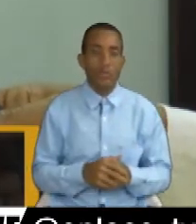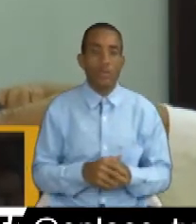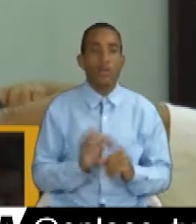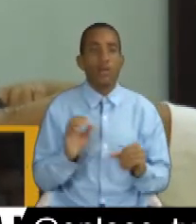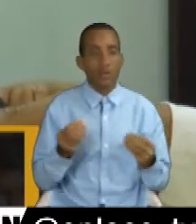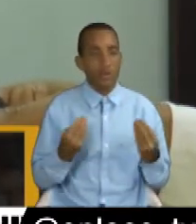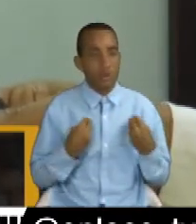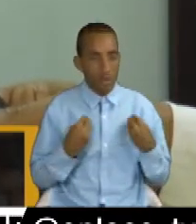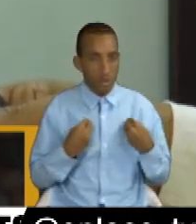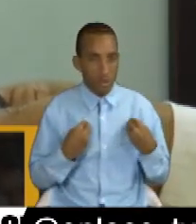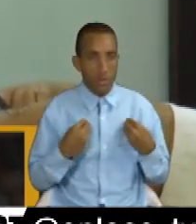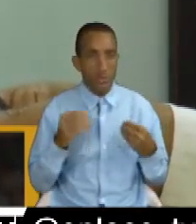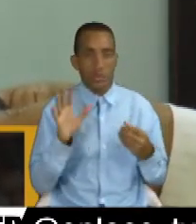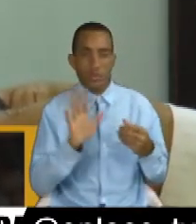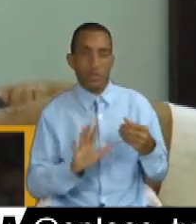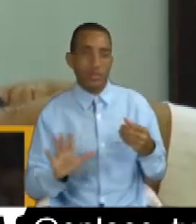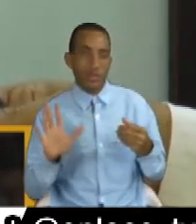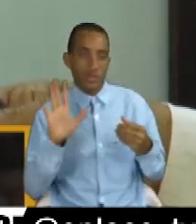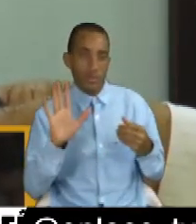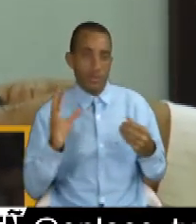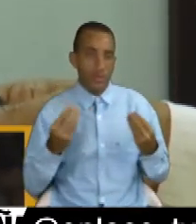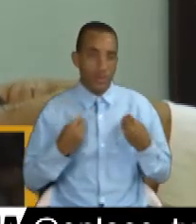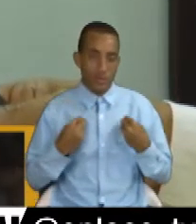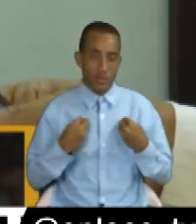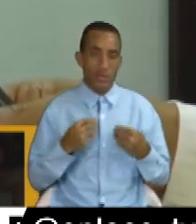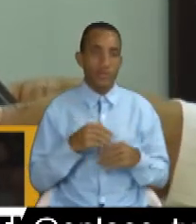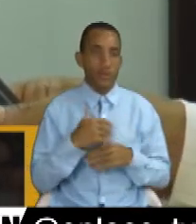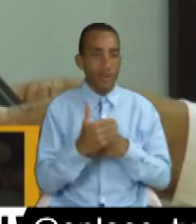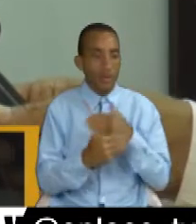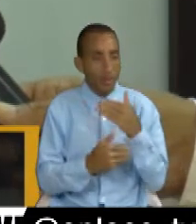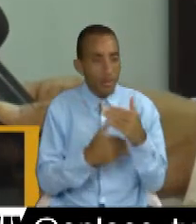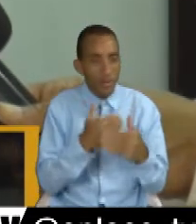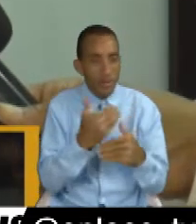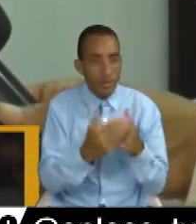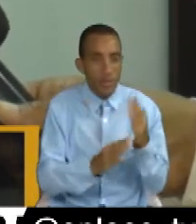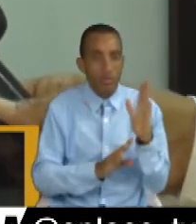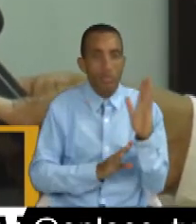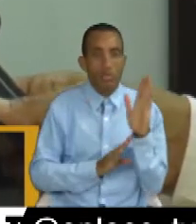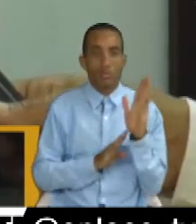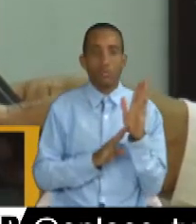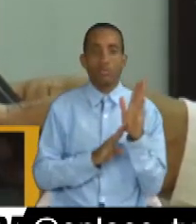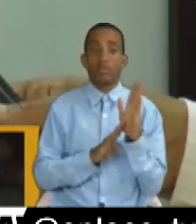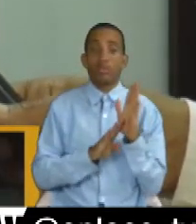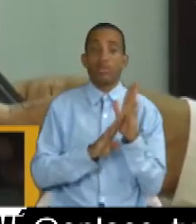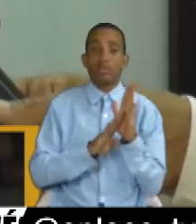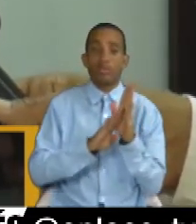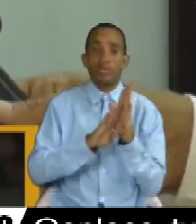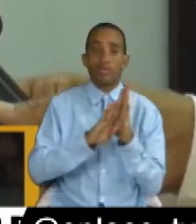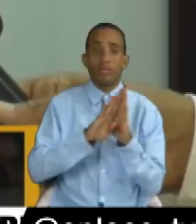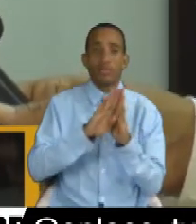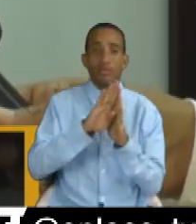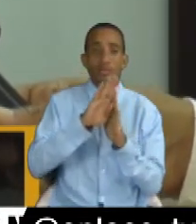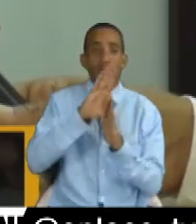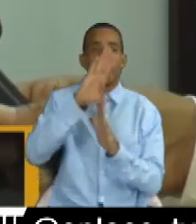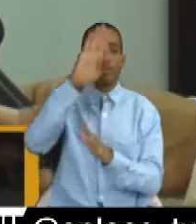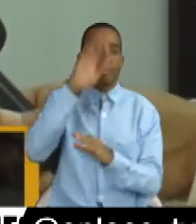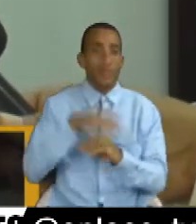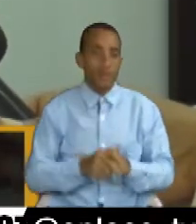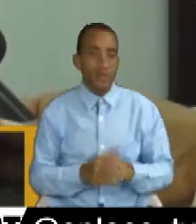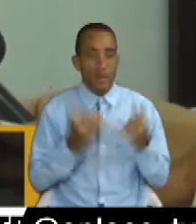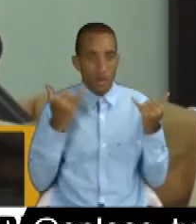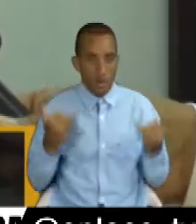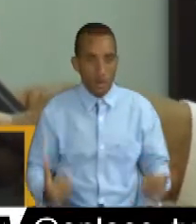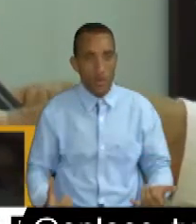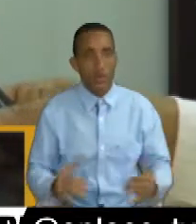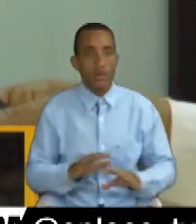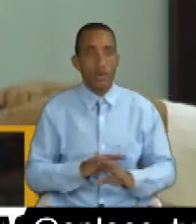en un departamento que crecía, comenzaba a crecer y comenzaba a crecer y se desarrolla, y ahora está